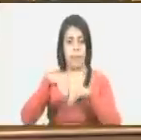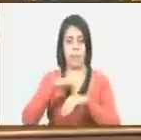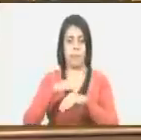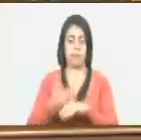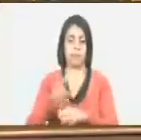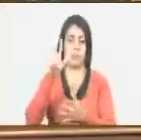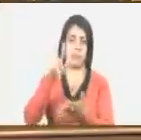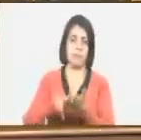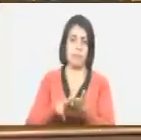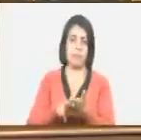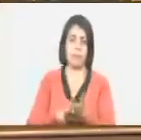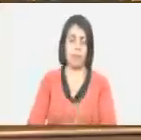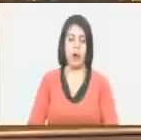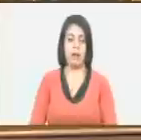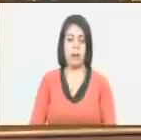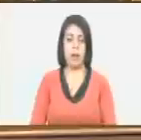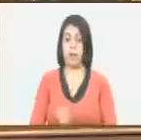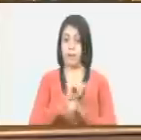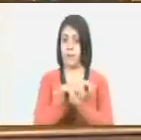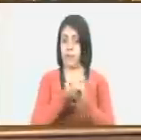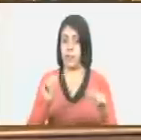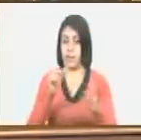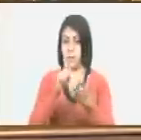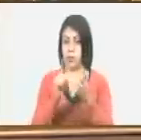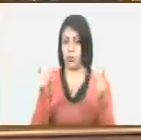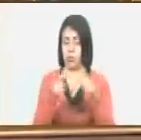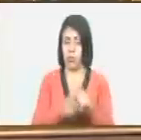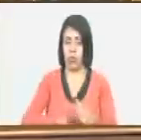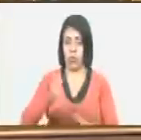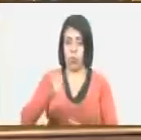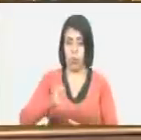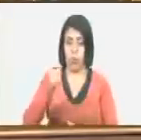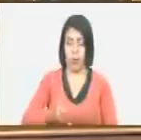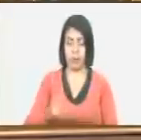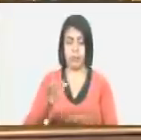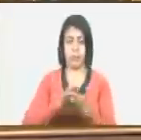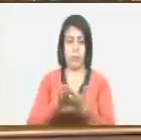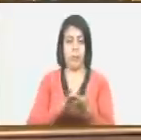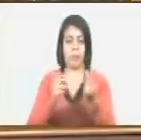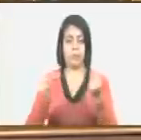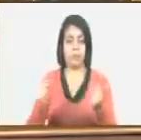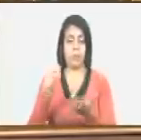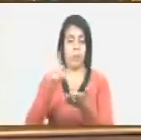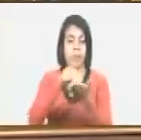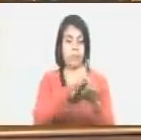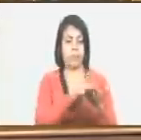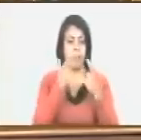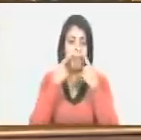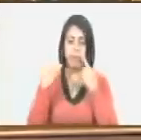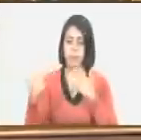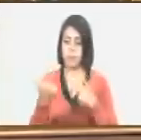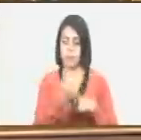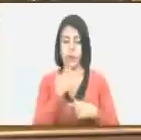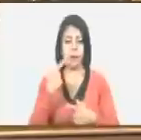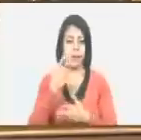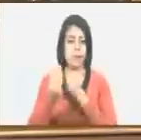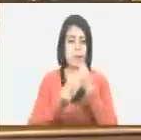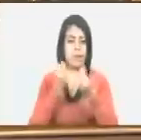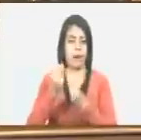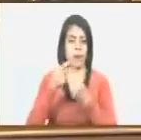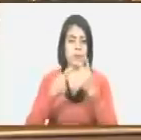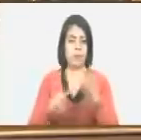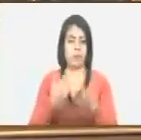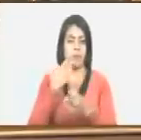convenciones probatorias. Finalizada la audiencia, el juez o jueza resolverá en presencia de las partes sobre las